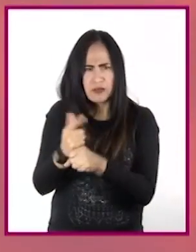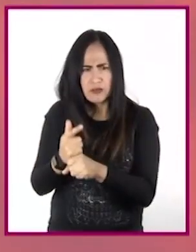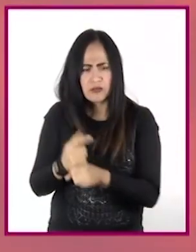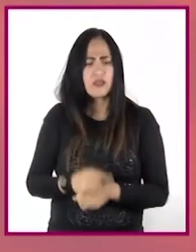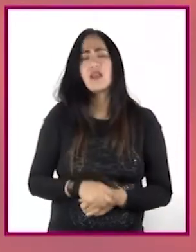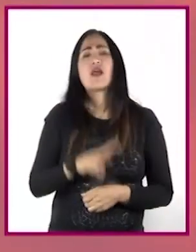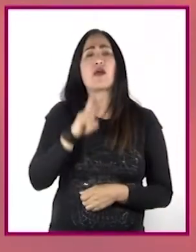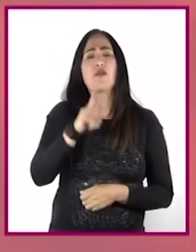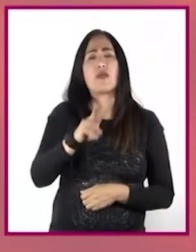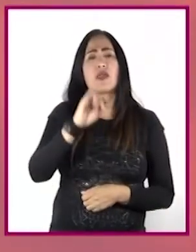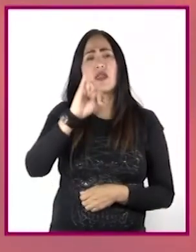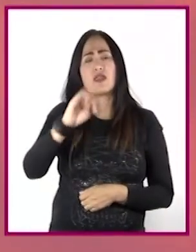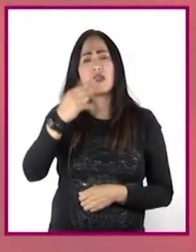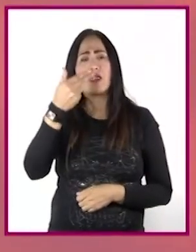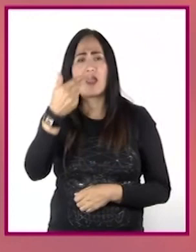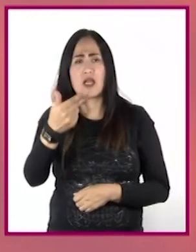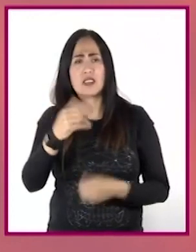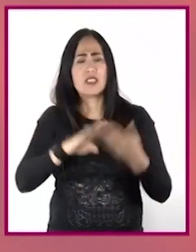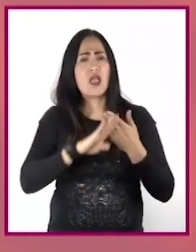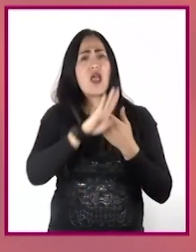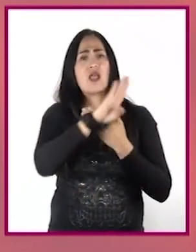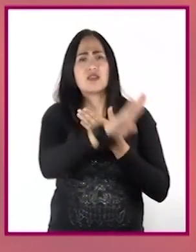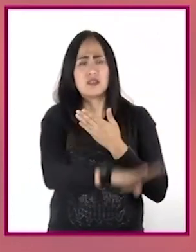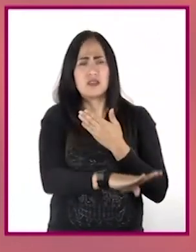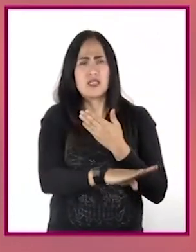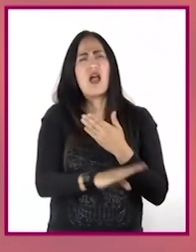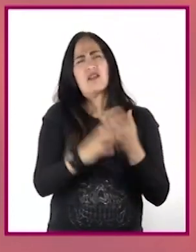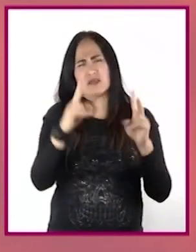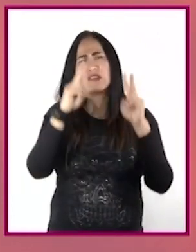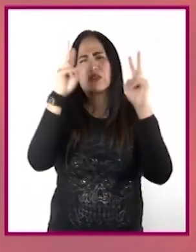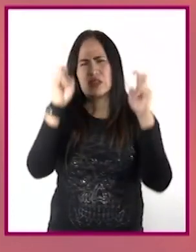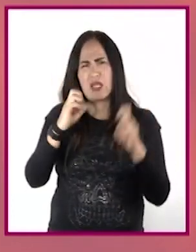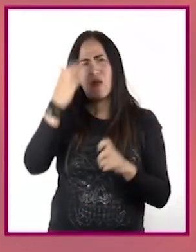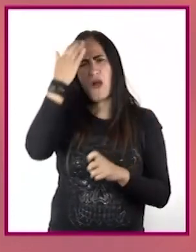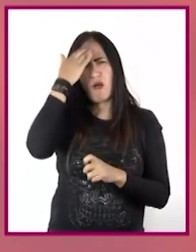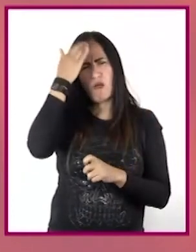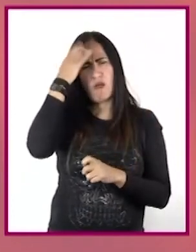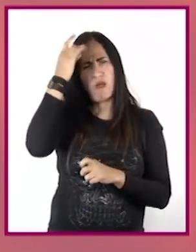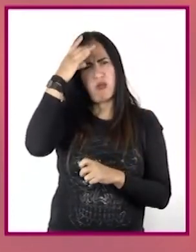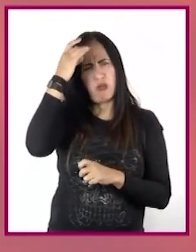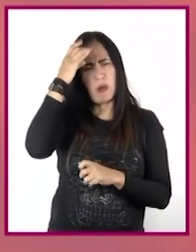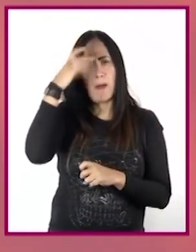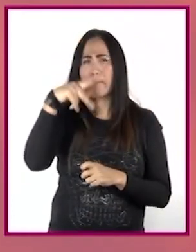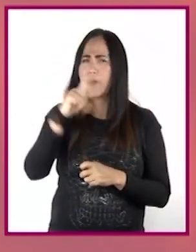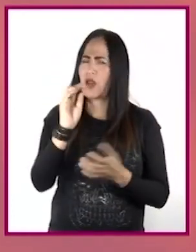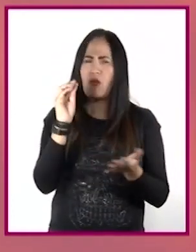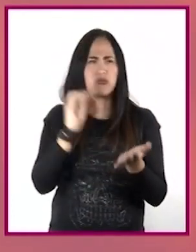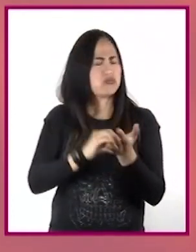A pesar de ser un tema muy conocido, sigue teniendo actualidad